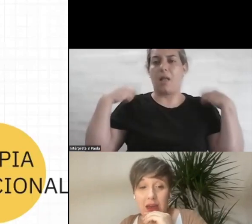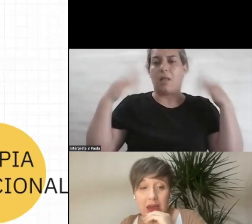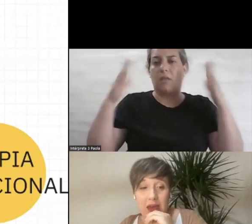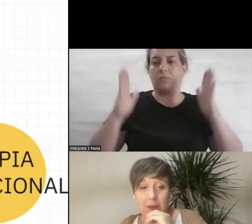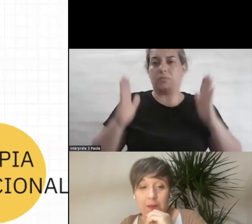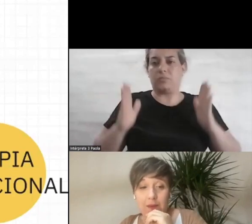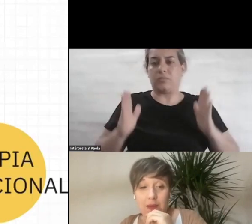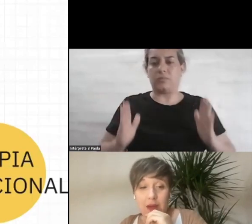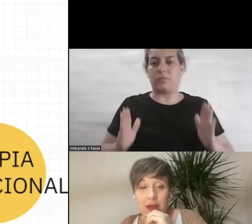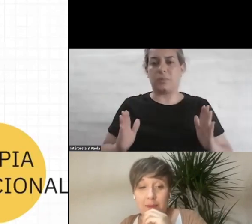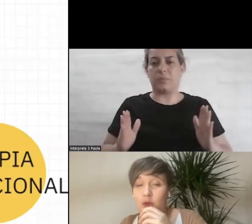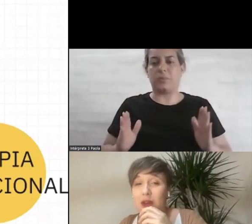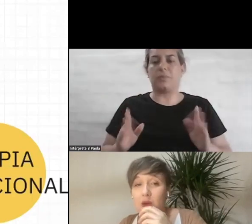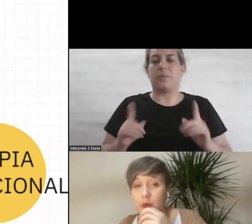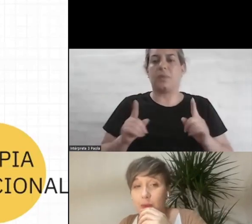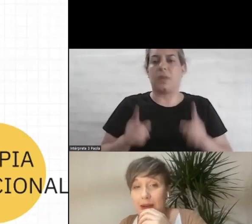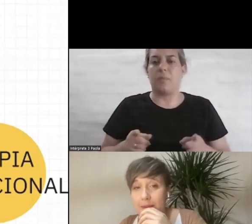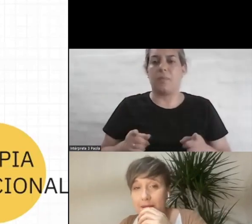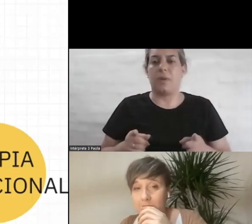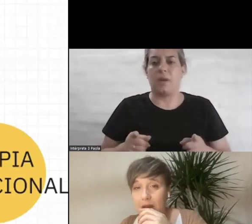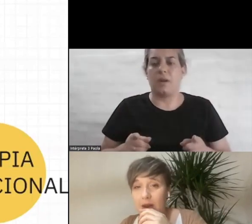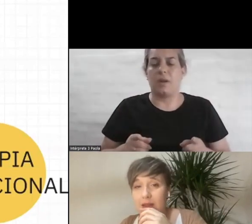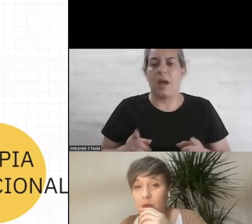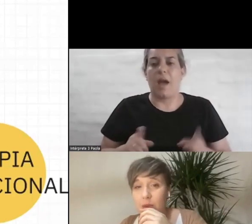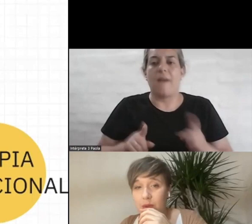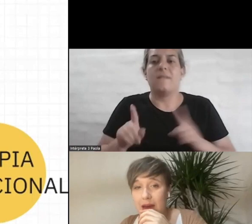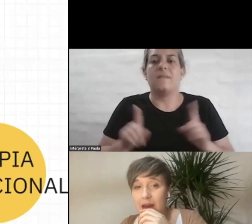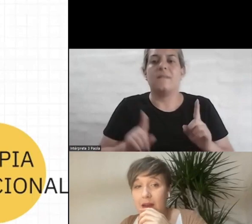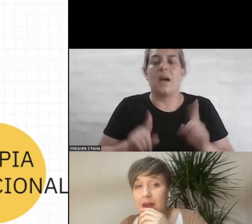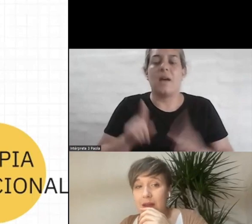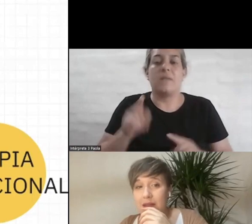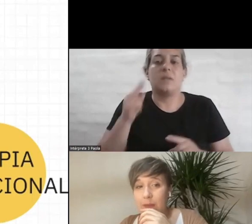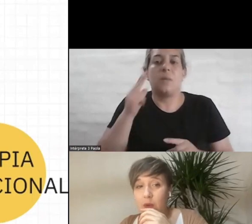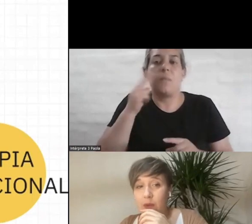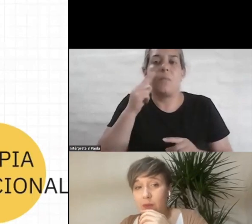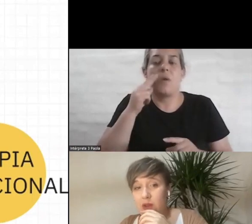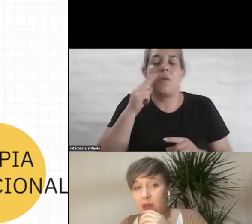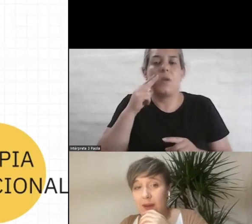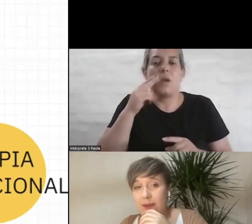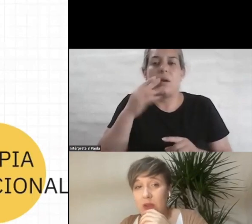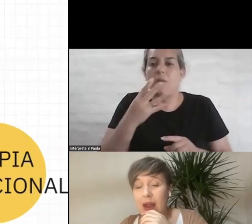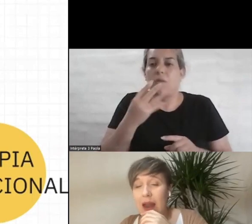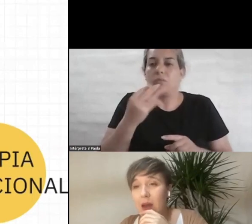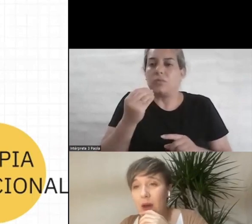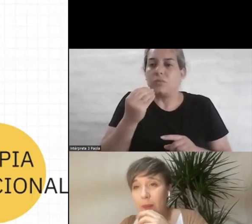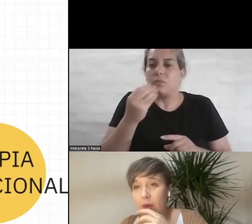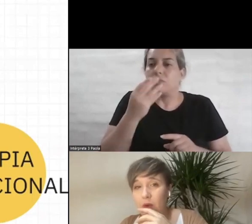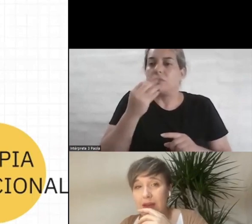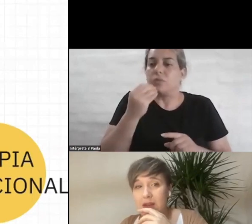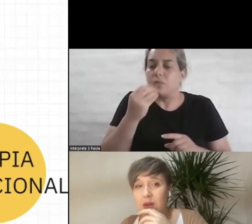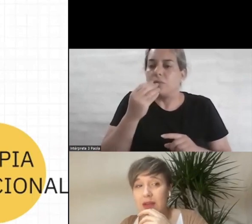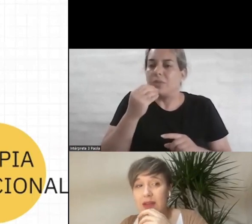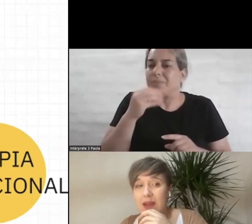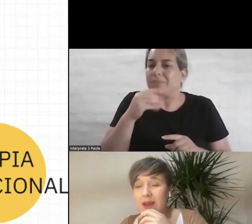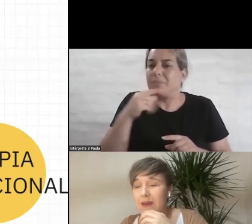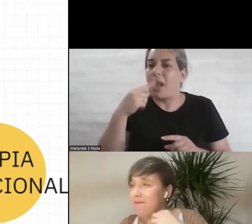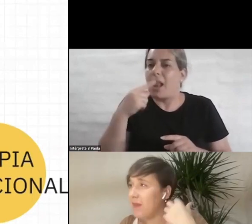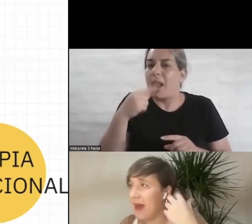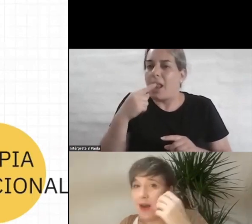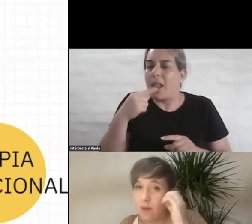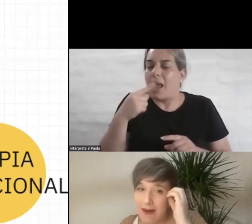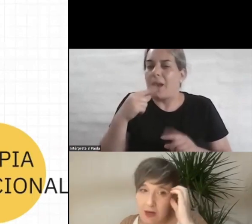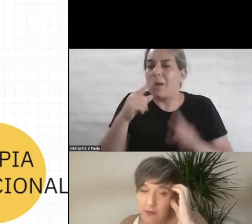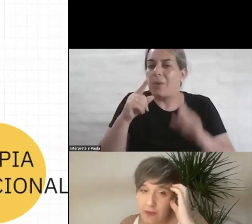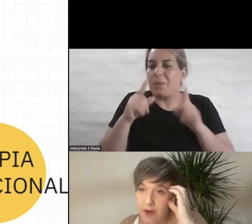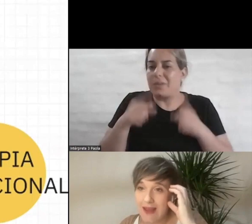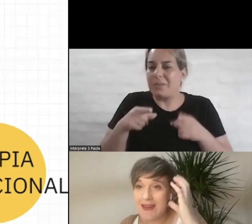lactancia vemos que hay un problema, ¿no? A la hora de succionar, ya por el propio posicionamiento de la lengua, pero en ocasiones